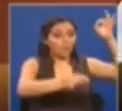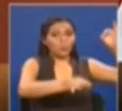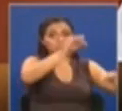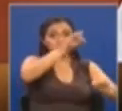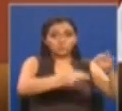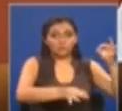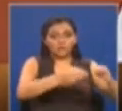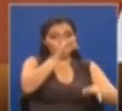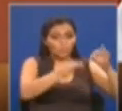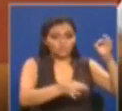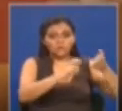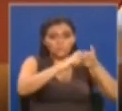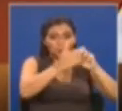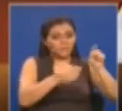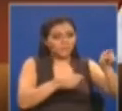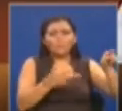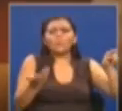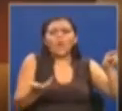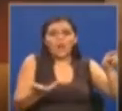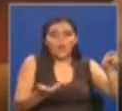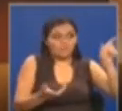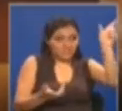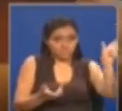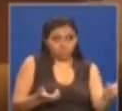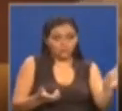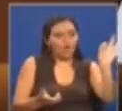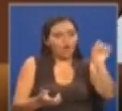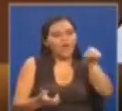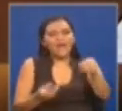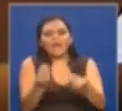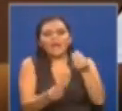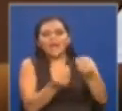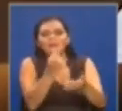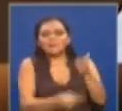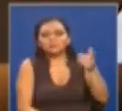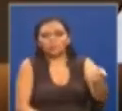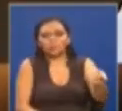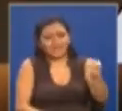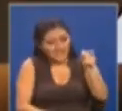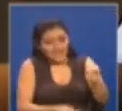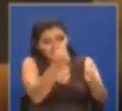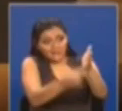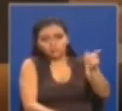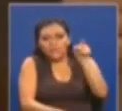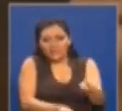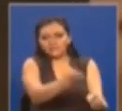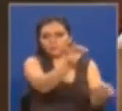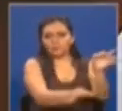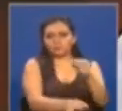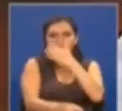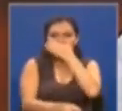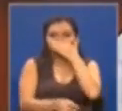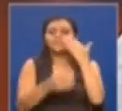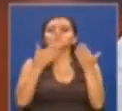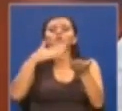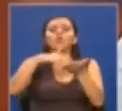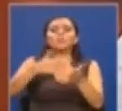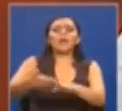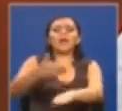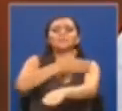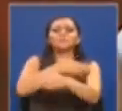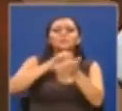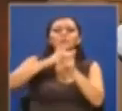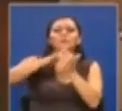caso Fiveca. Sería un absurdo decir que por investigar esas muertes sumarias, extrajudiciales,